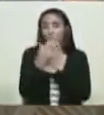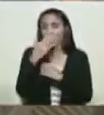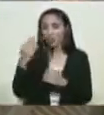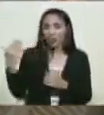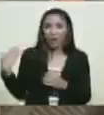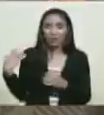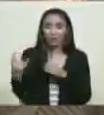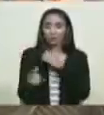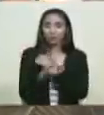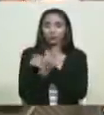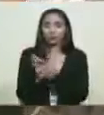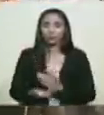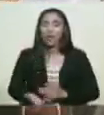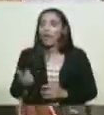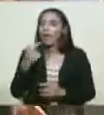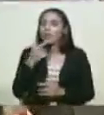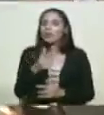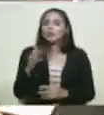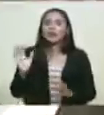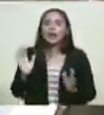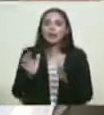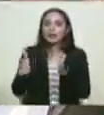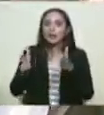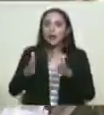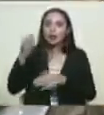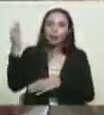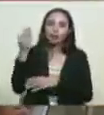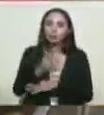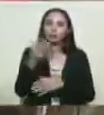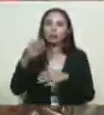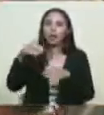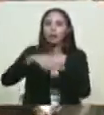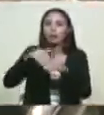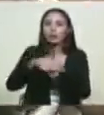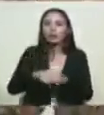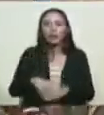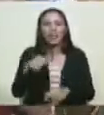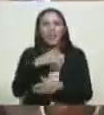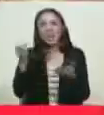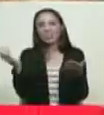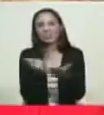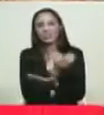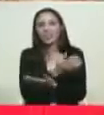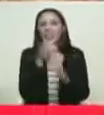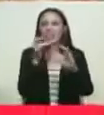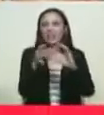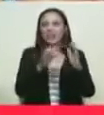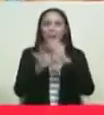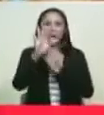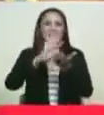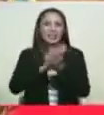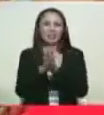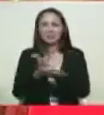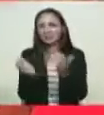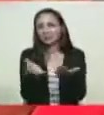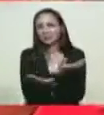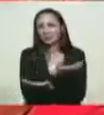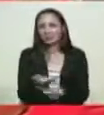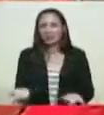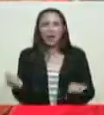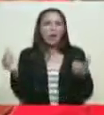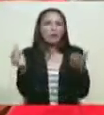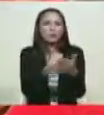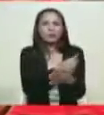Él dice que si gana las elecciones, él va a eliminar el carnet de la patria.